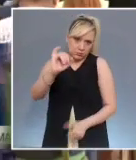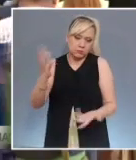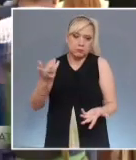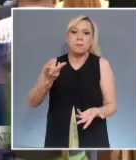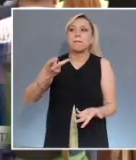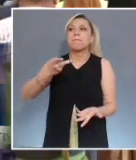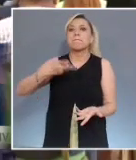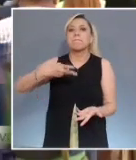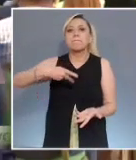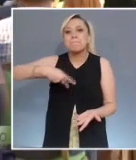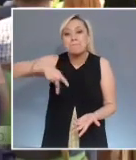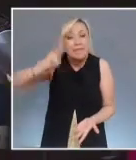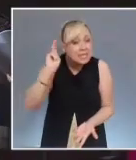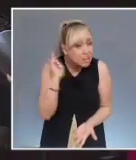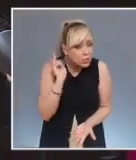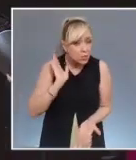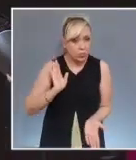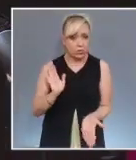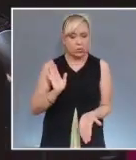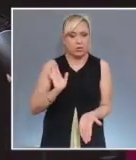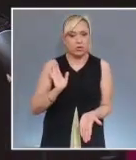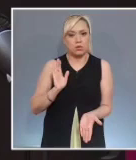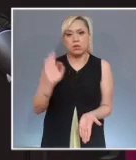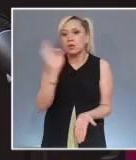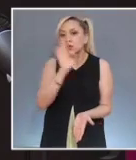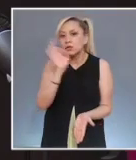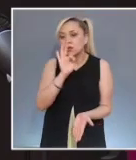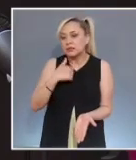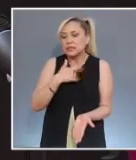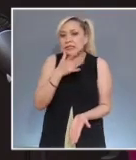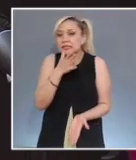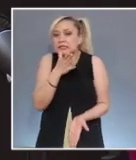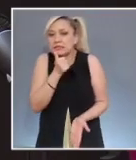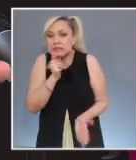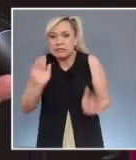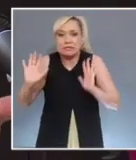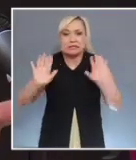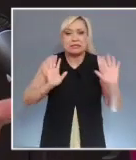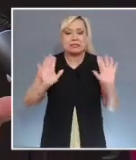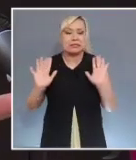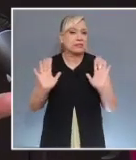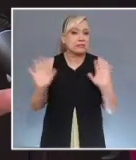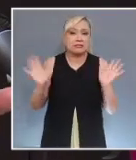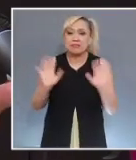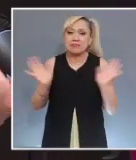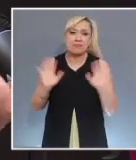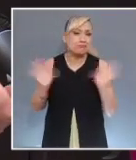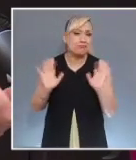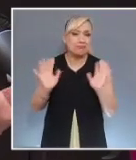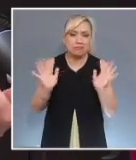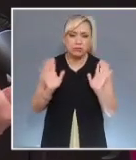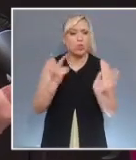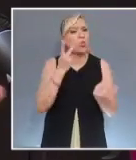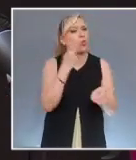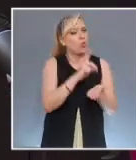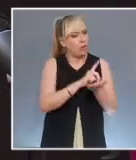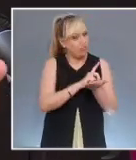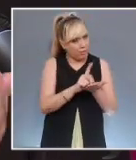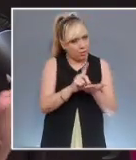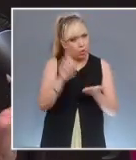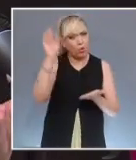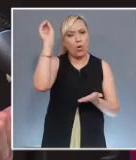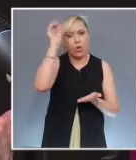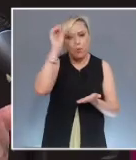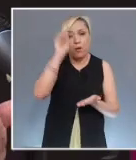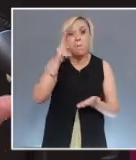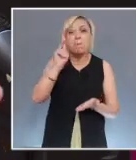deficiente legislación Qué pasa está vulnerando los derechos de los terceros los derechos